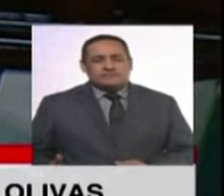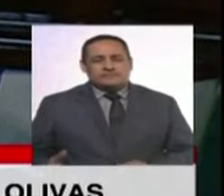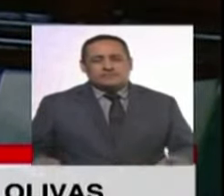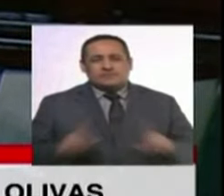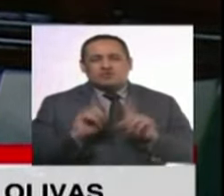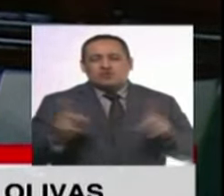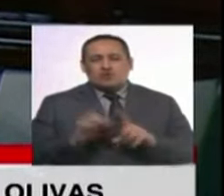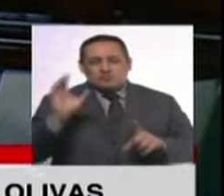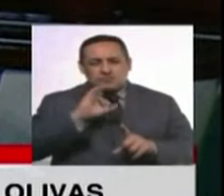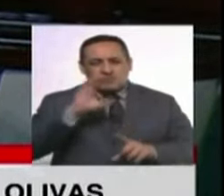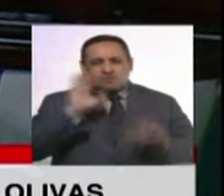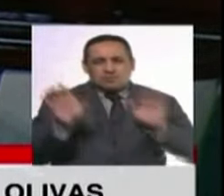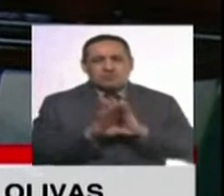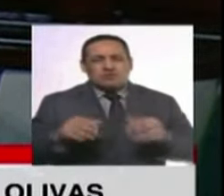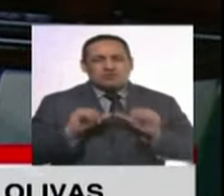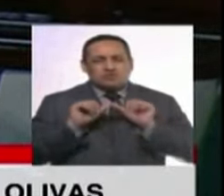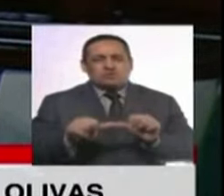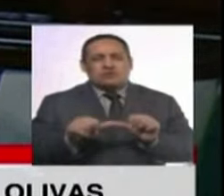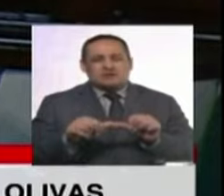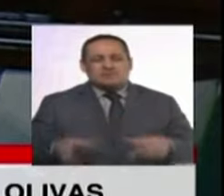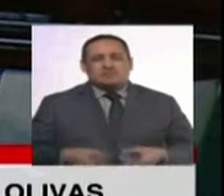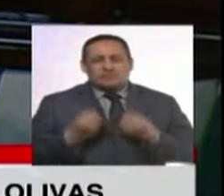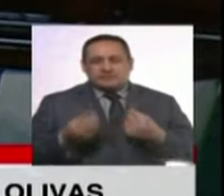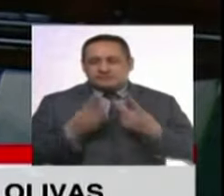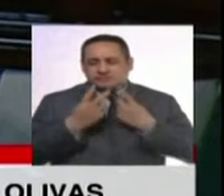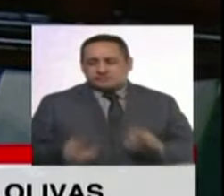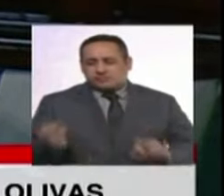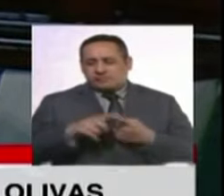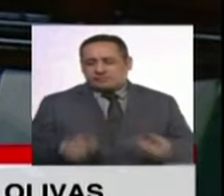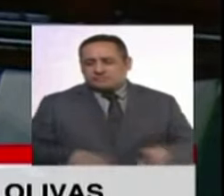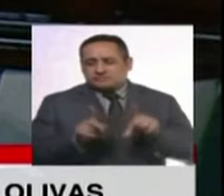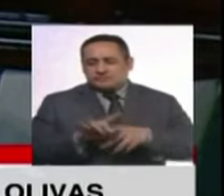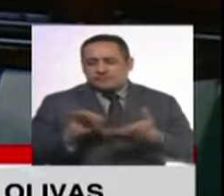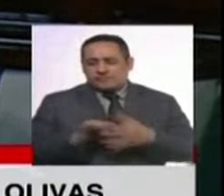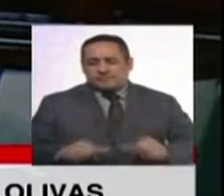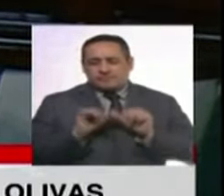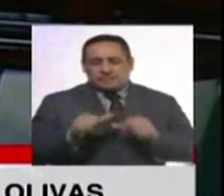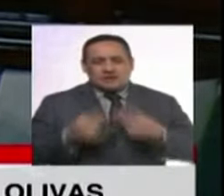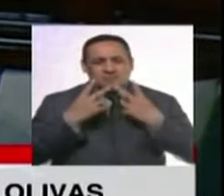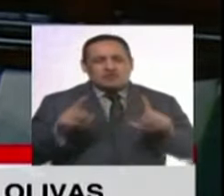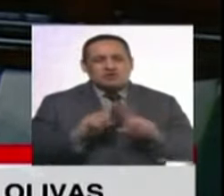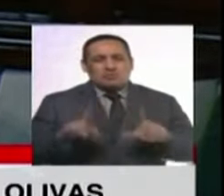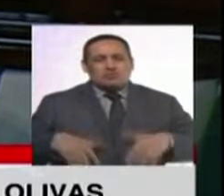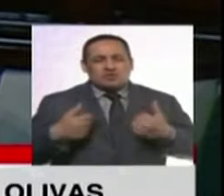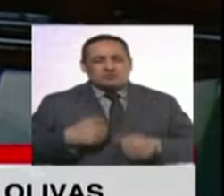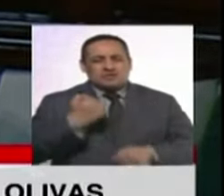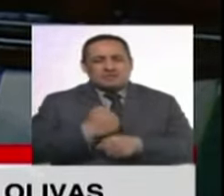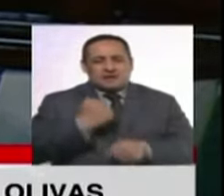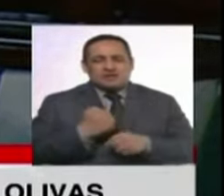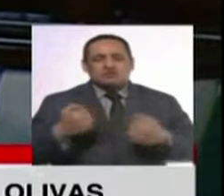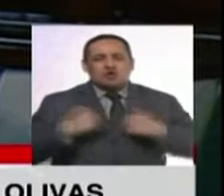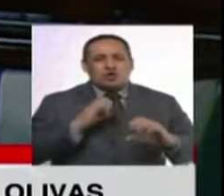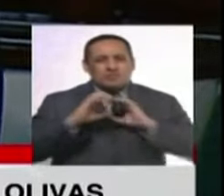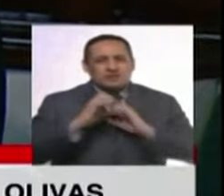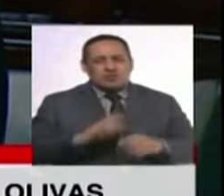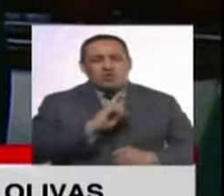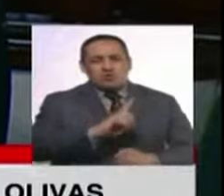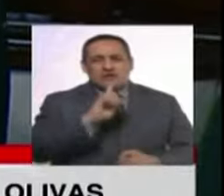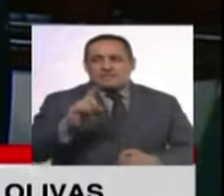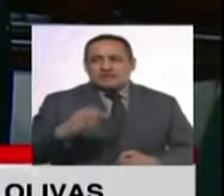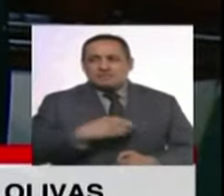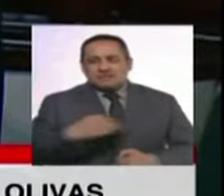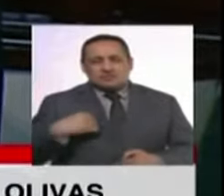no conseguimos tener continuidad Hasta qué punto nosotros vamos a seguir con esto y no podemos trabajar he conversado con cada